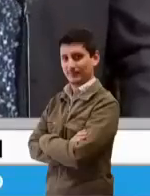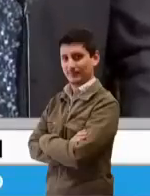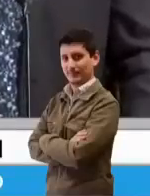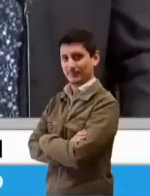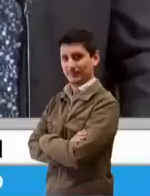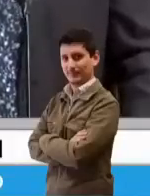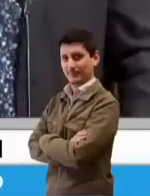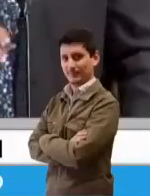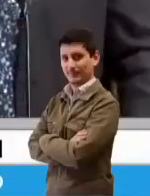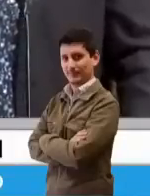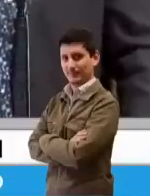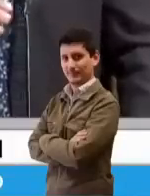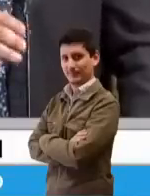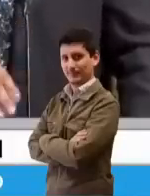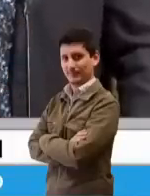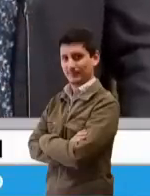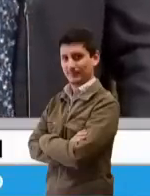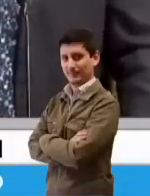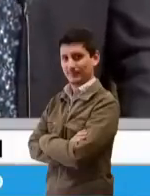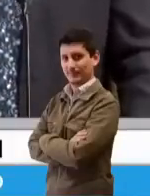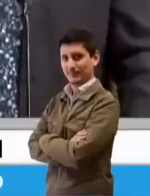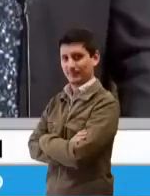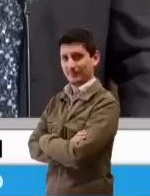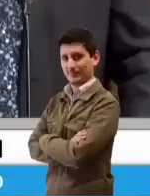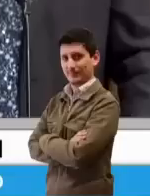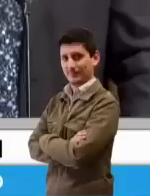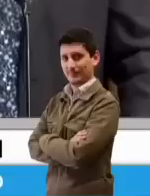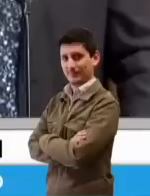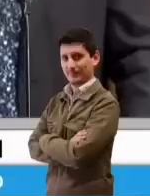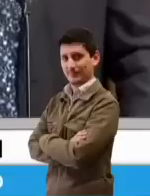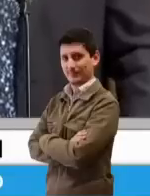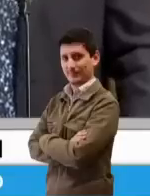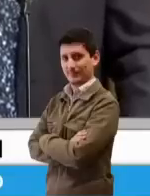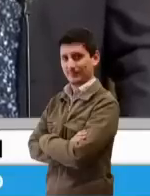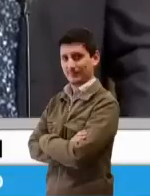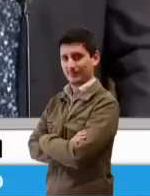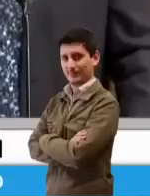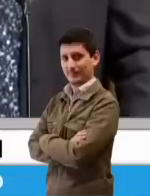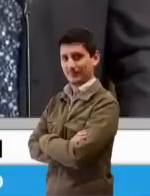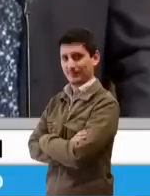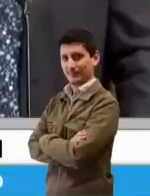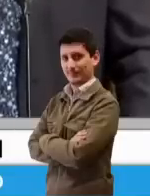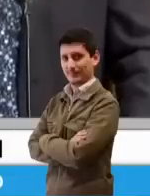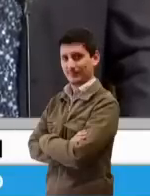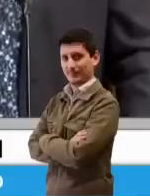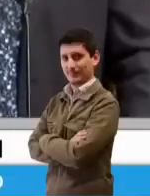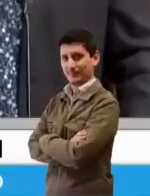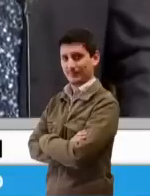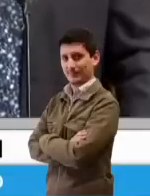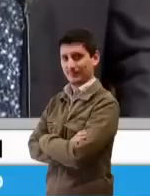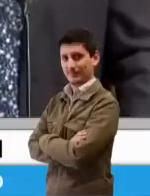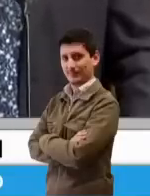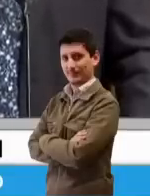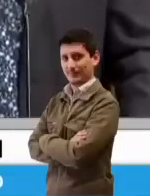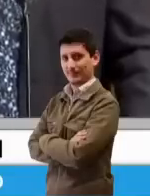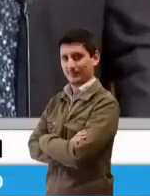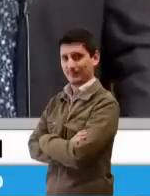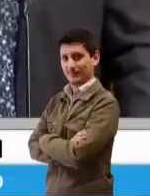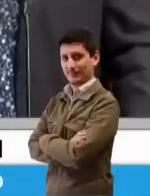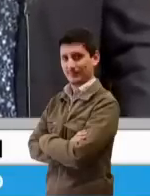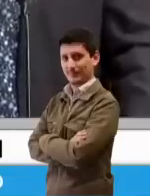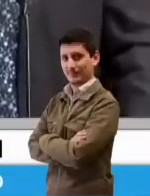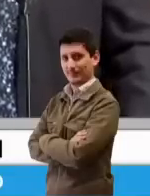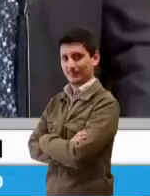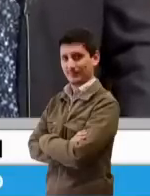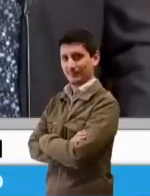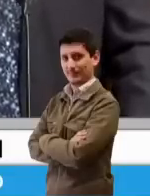había ideología, pero si también hay ideología en el gobierno, o sea, esto es política. O sea, no puede criticar, y él es como puro y